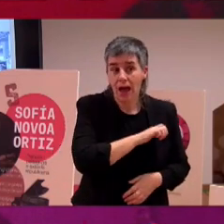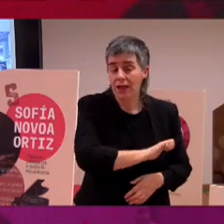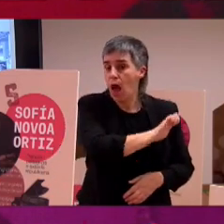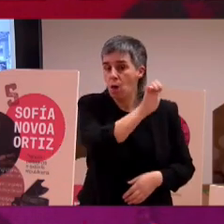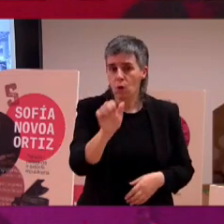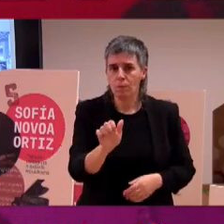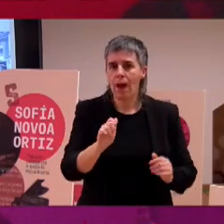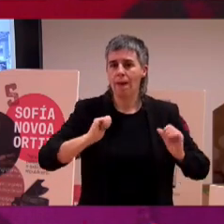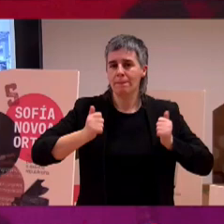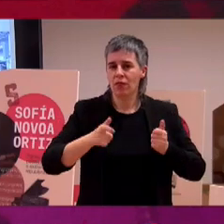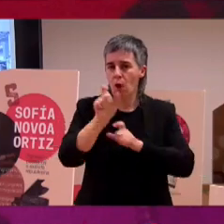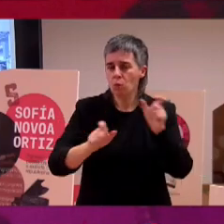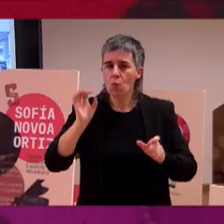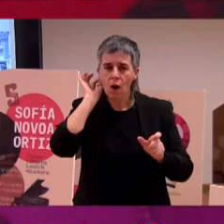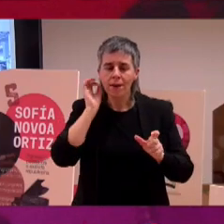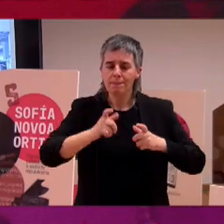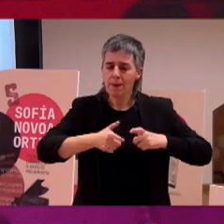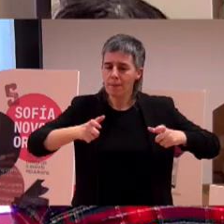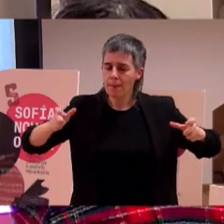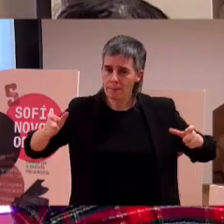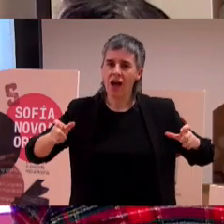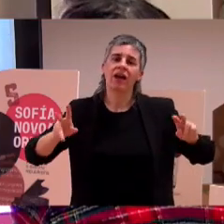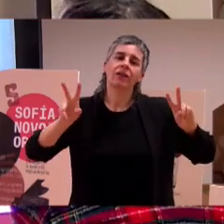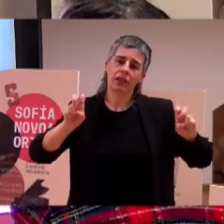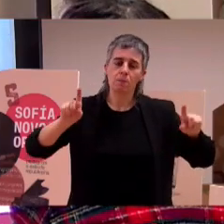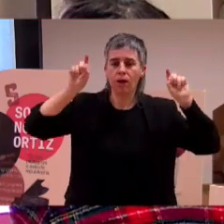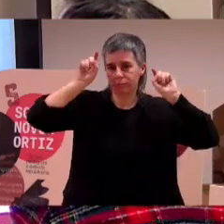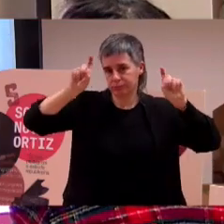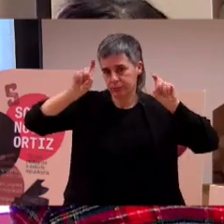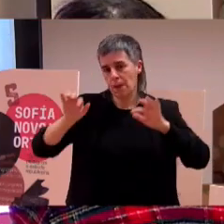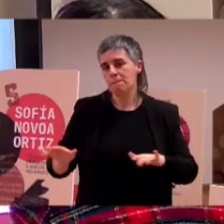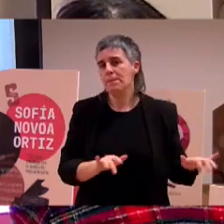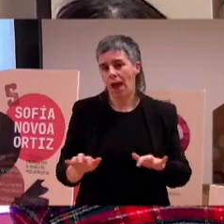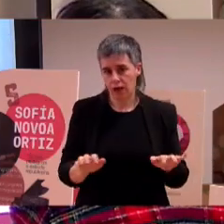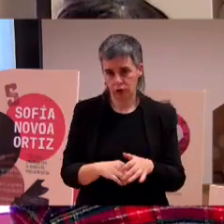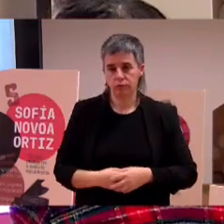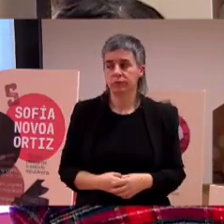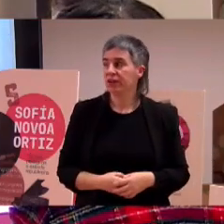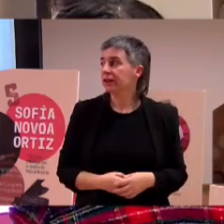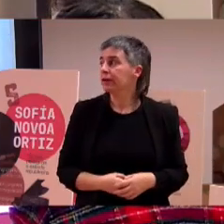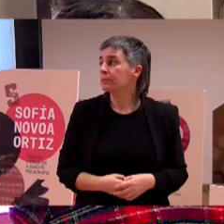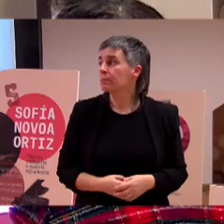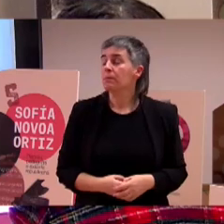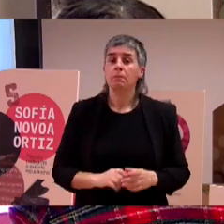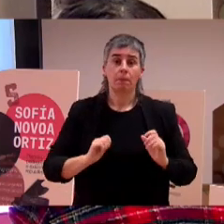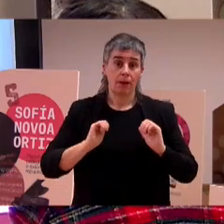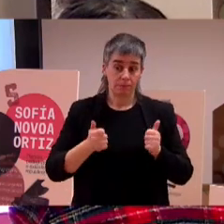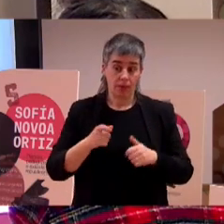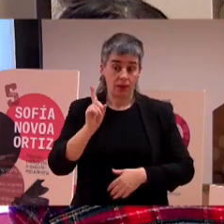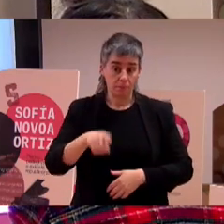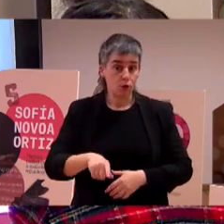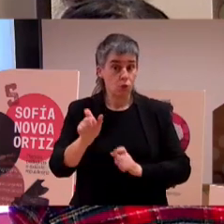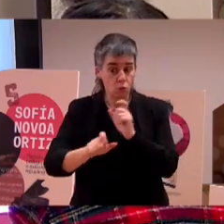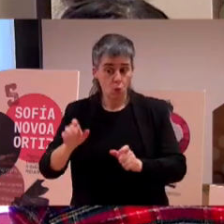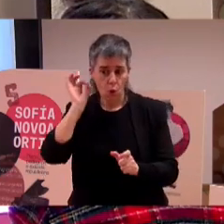progresiva entrada da muller como profesional do ensino do piano, e aumenta considerablemente o aumento daquelas que completan a súa